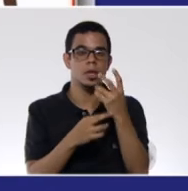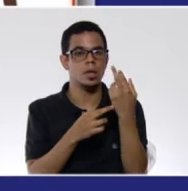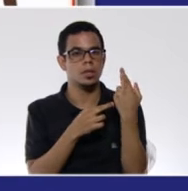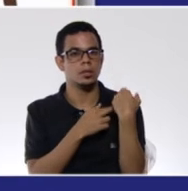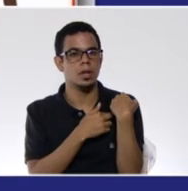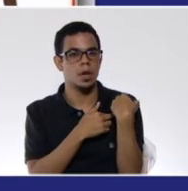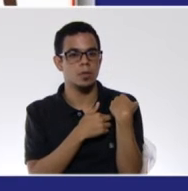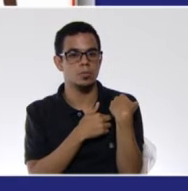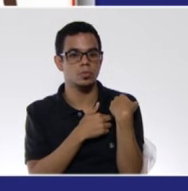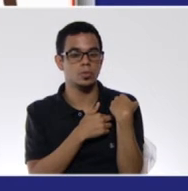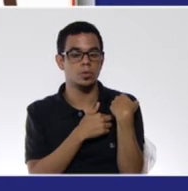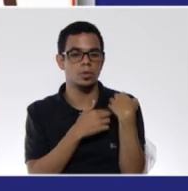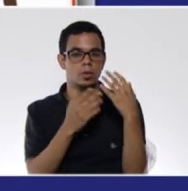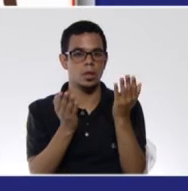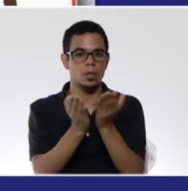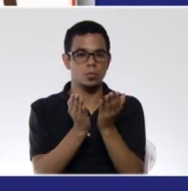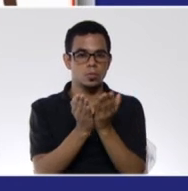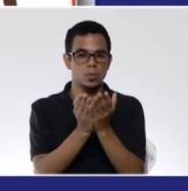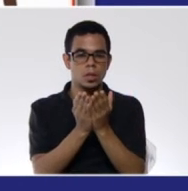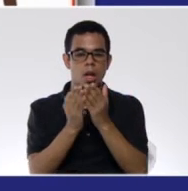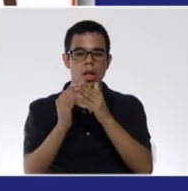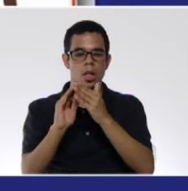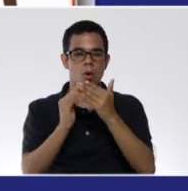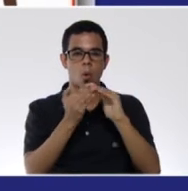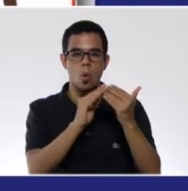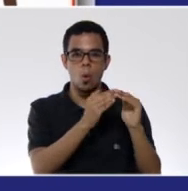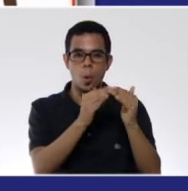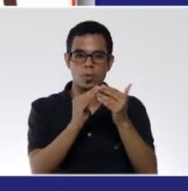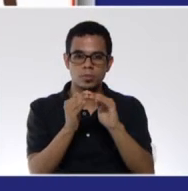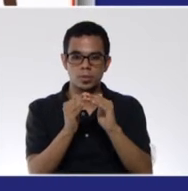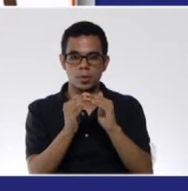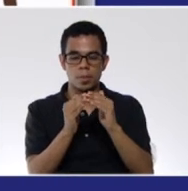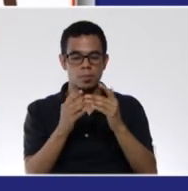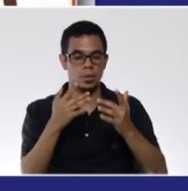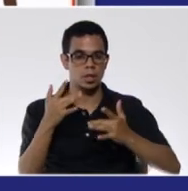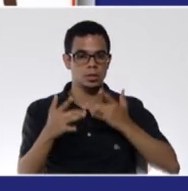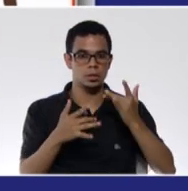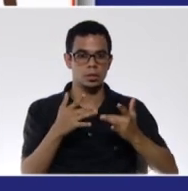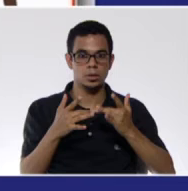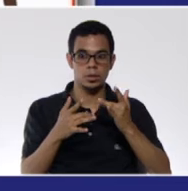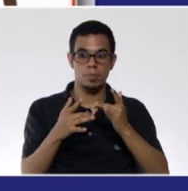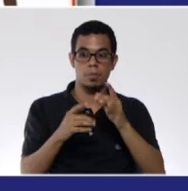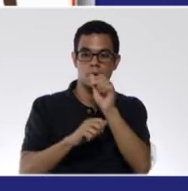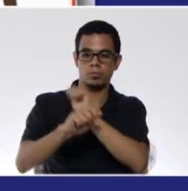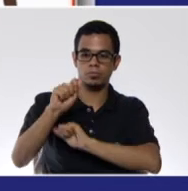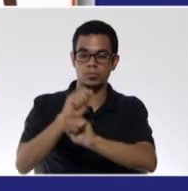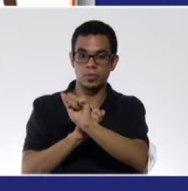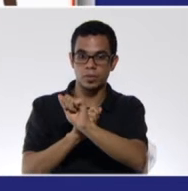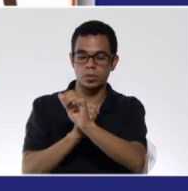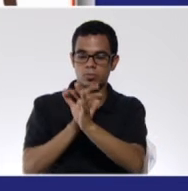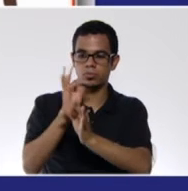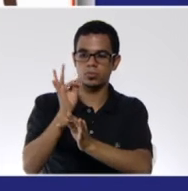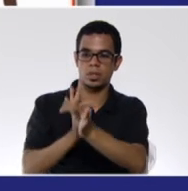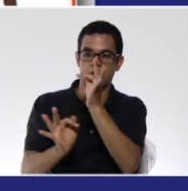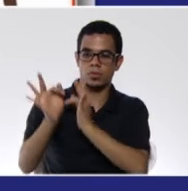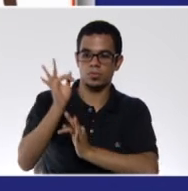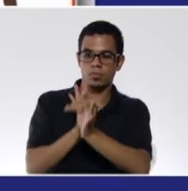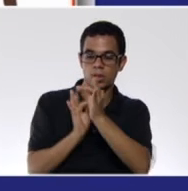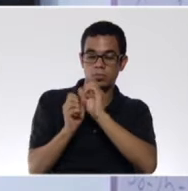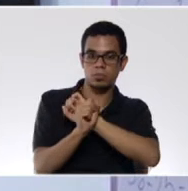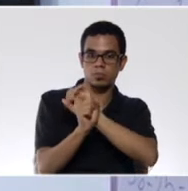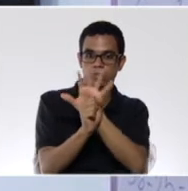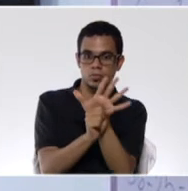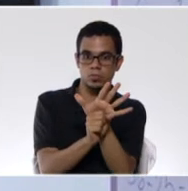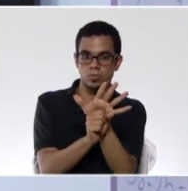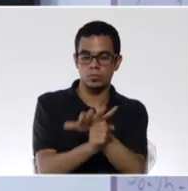responsabilidad escolar y comunitaria para el ejercicio de la prevención del contagio del COVID-19.